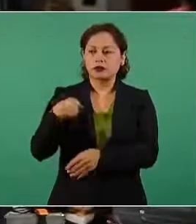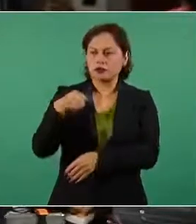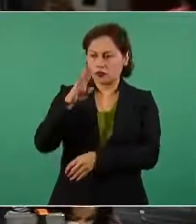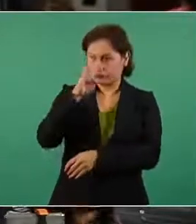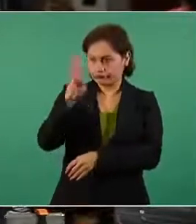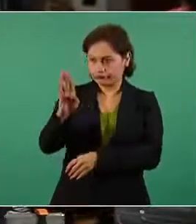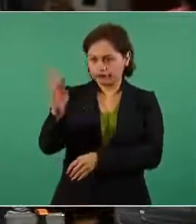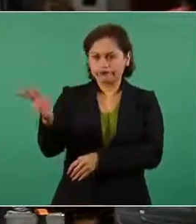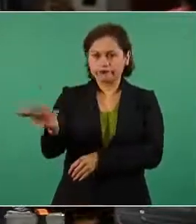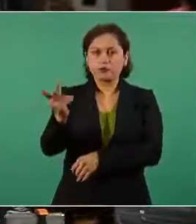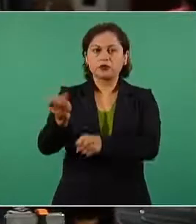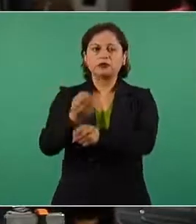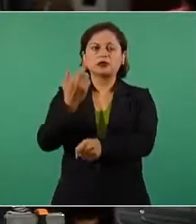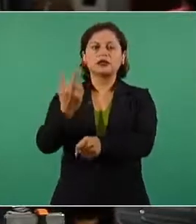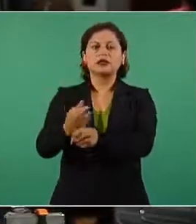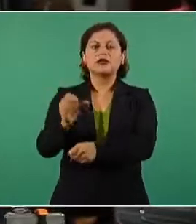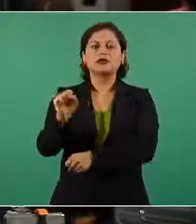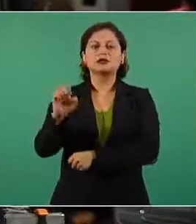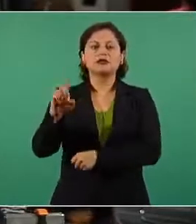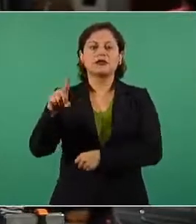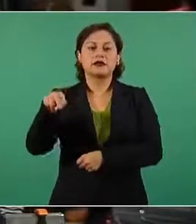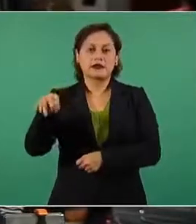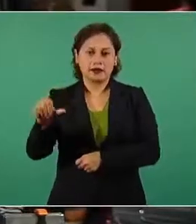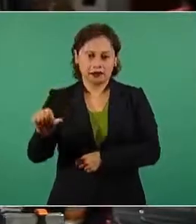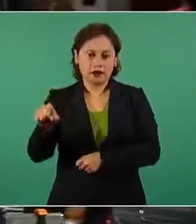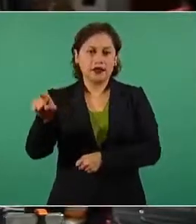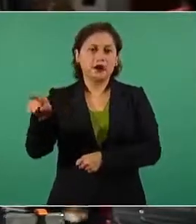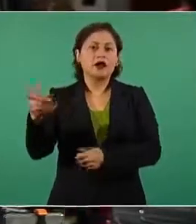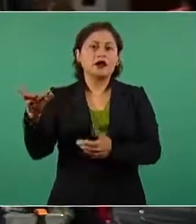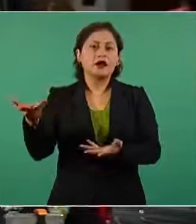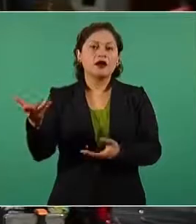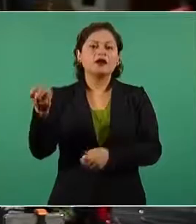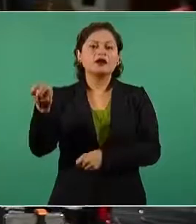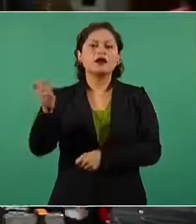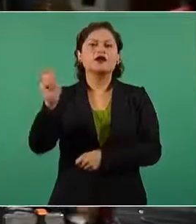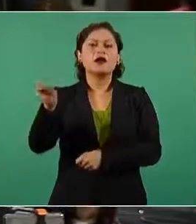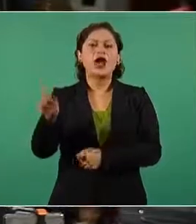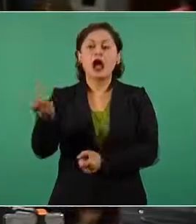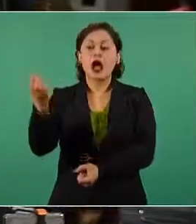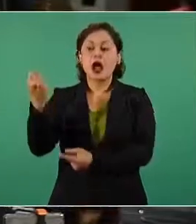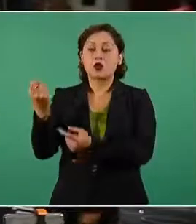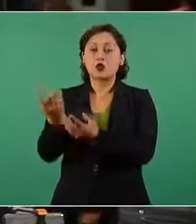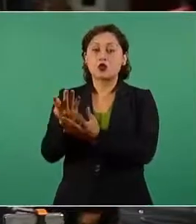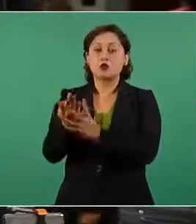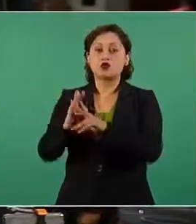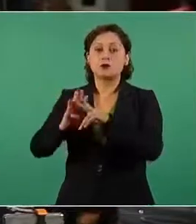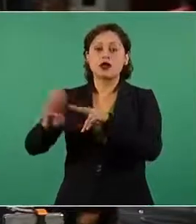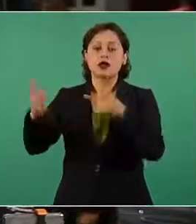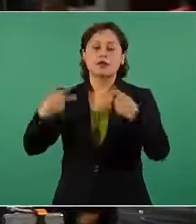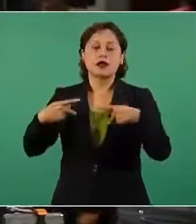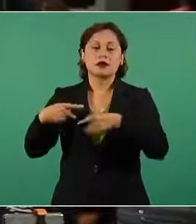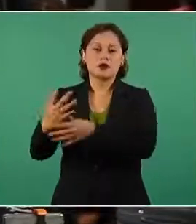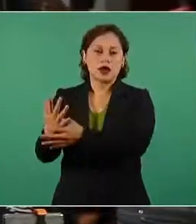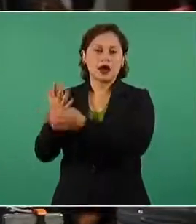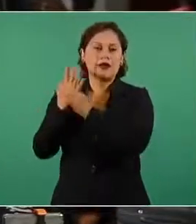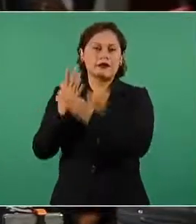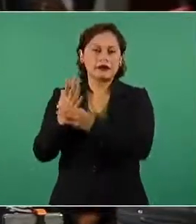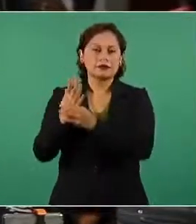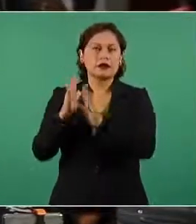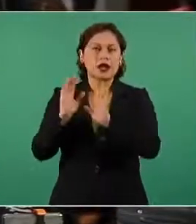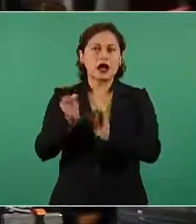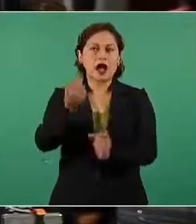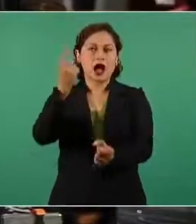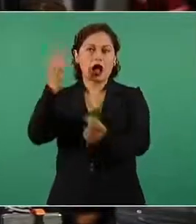se ha denunciado por parte también de los migrantes que algunos militares, o por lo menos personas vestidas con